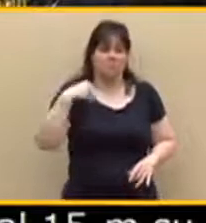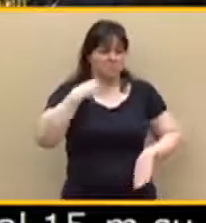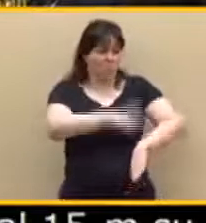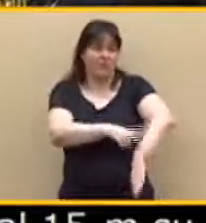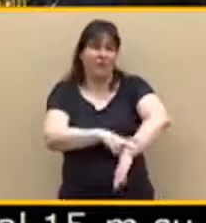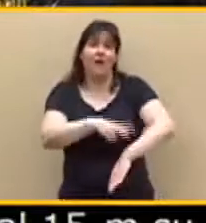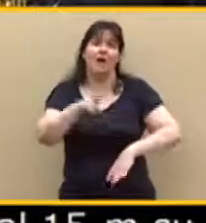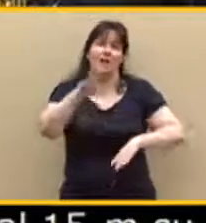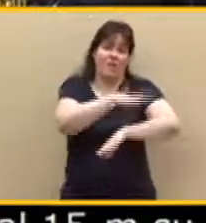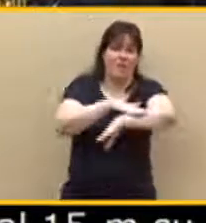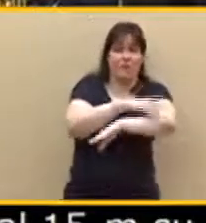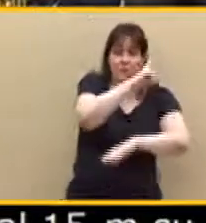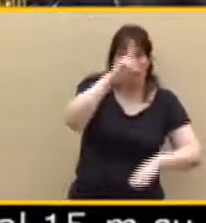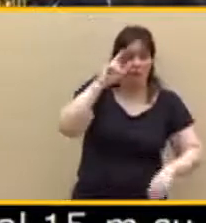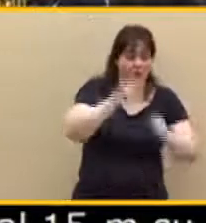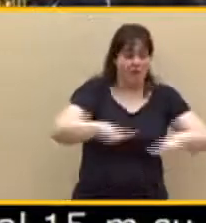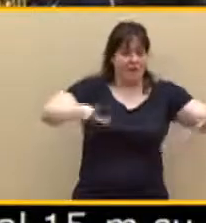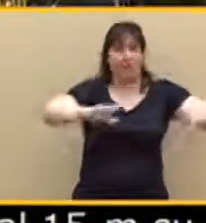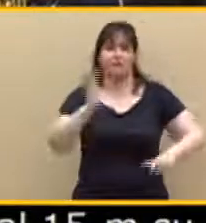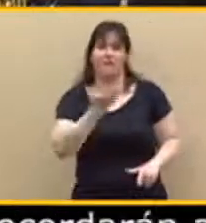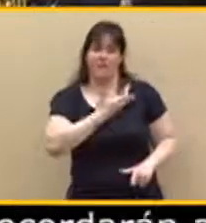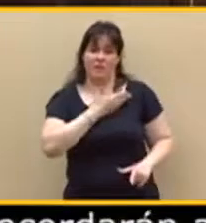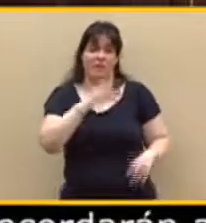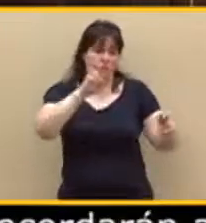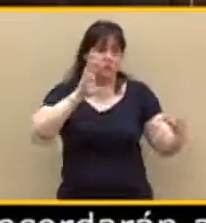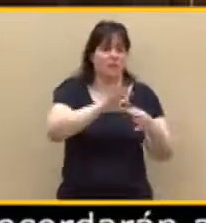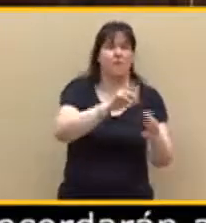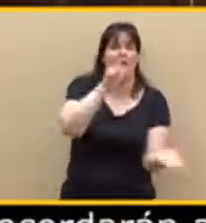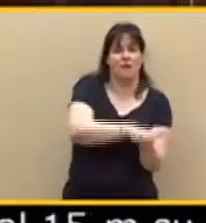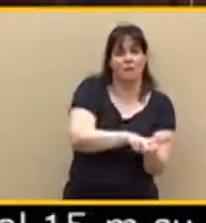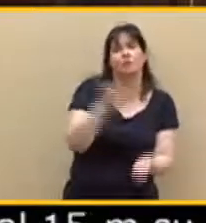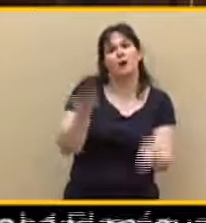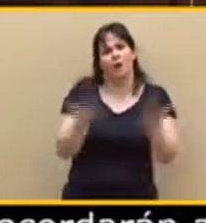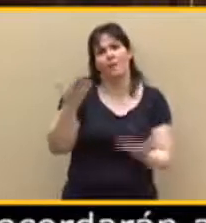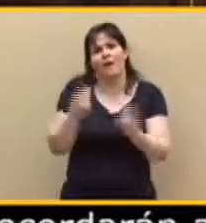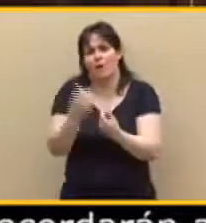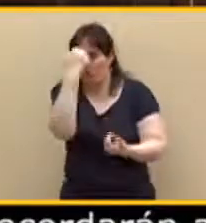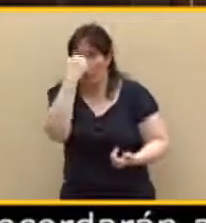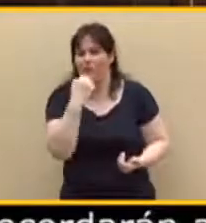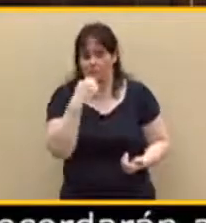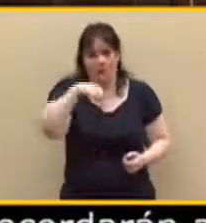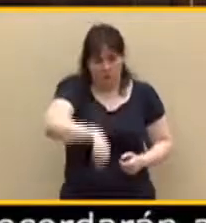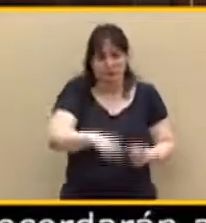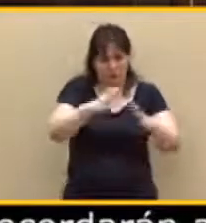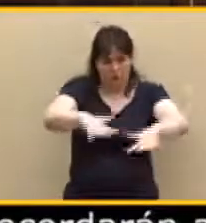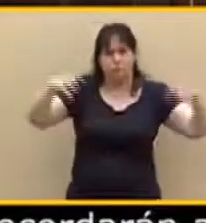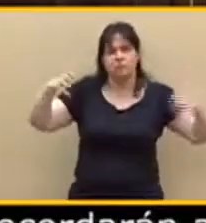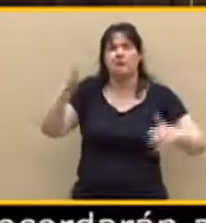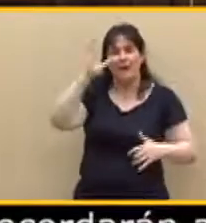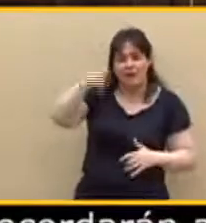la plataforma de afectados y afectadas por la hipoteca con ETA. En este hemiciclo llegamos a escuchar a la señora